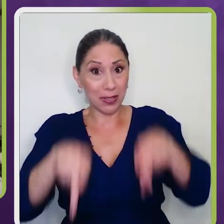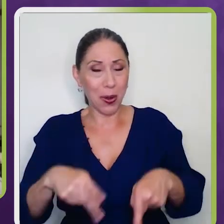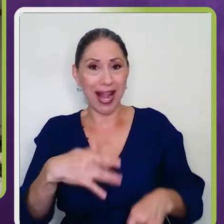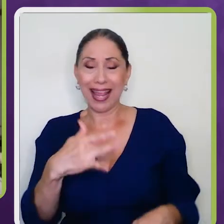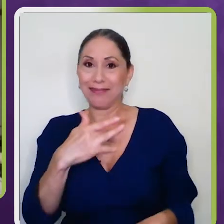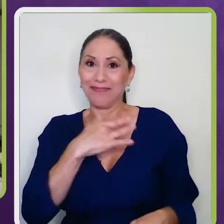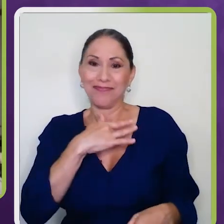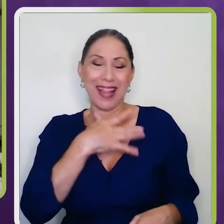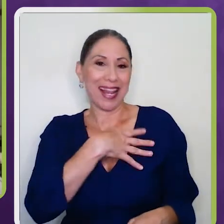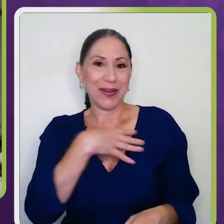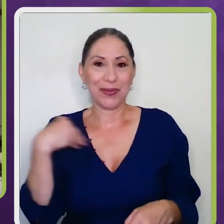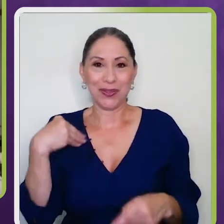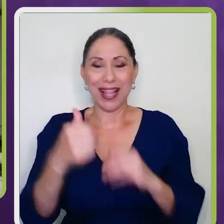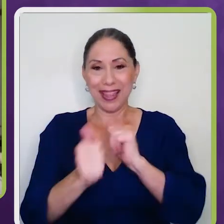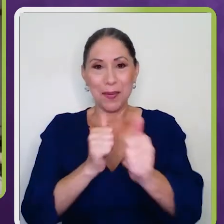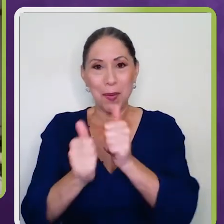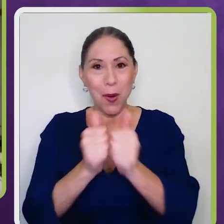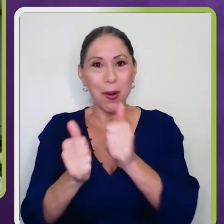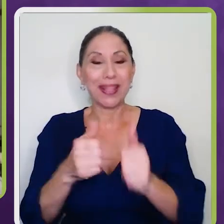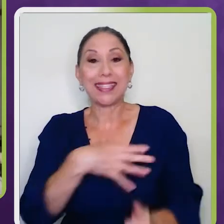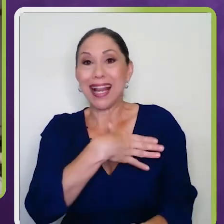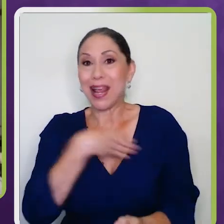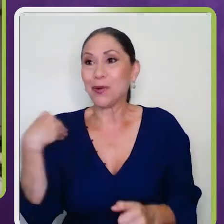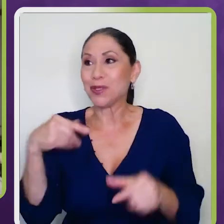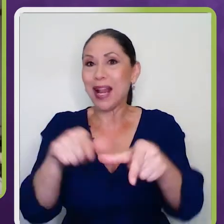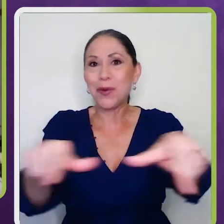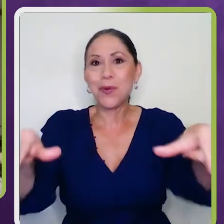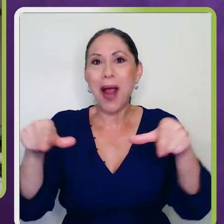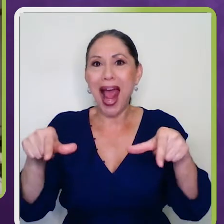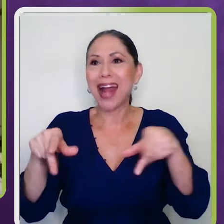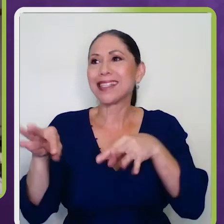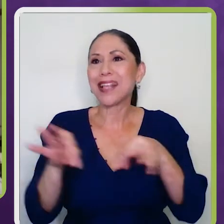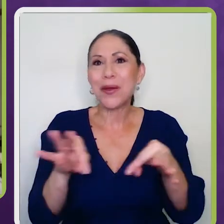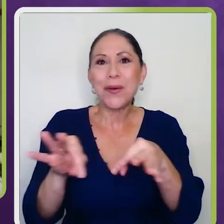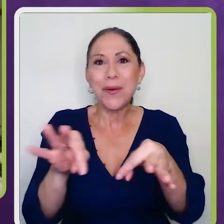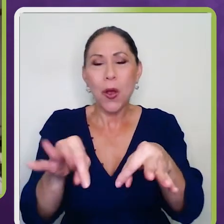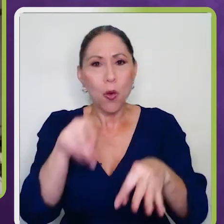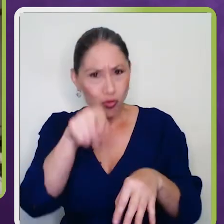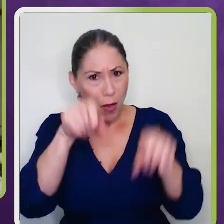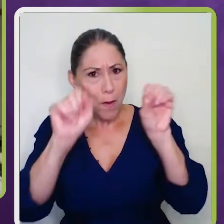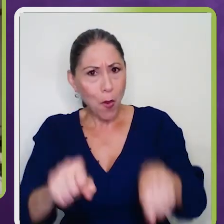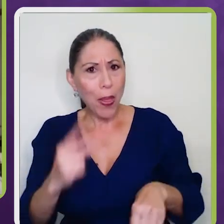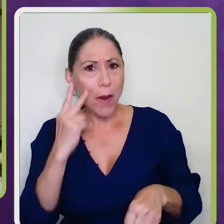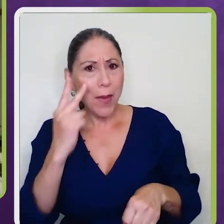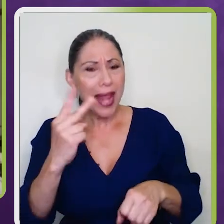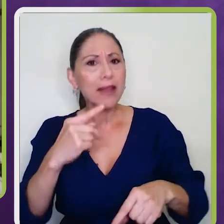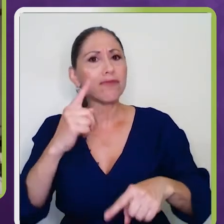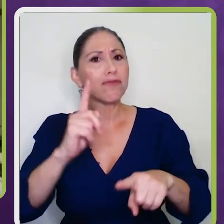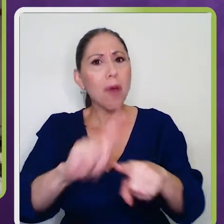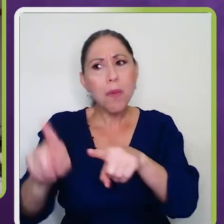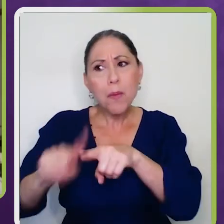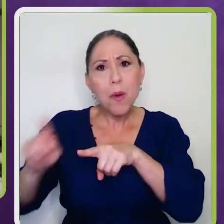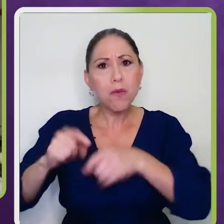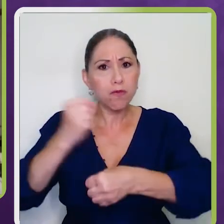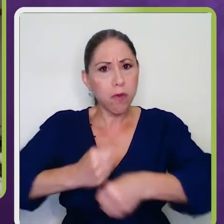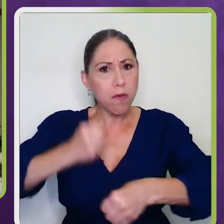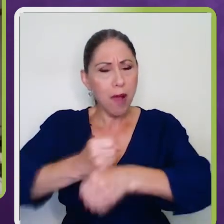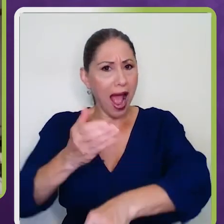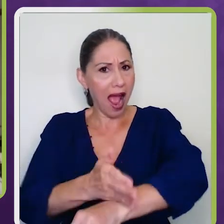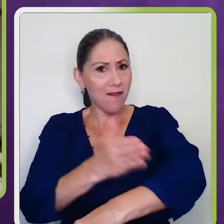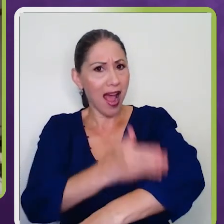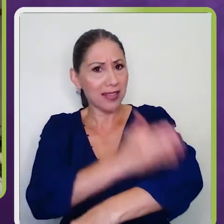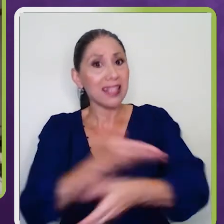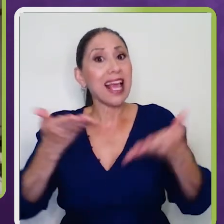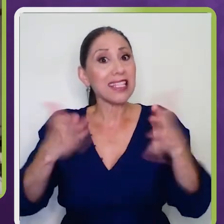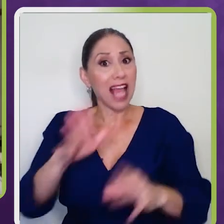como persona que le gustan los deportes, como que le gustan los destinos turísticos en Costa Rica, ¿has podido ir viendo esos avances que hacen